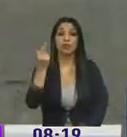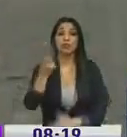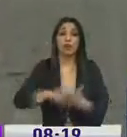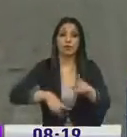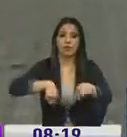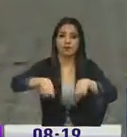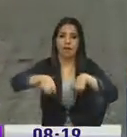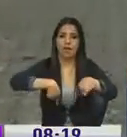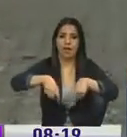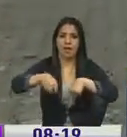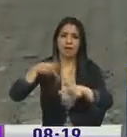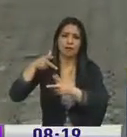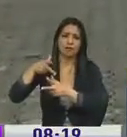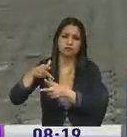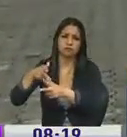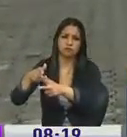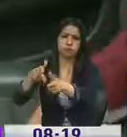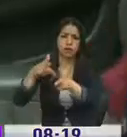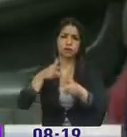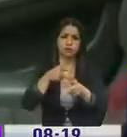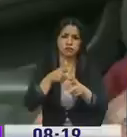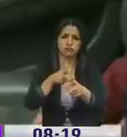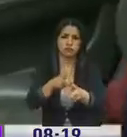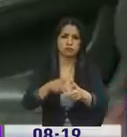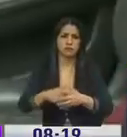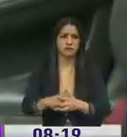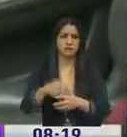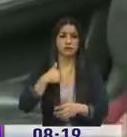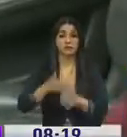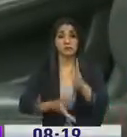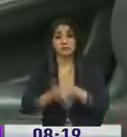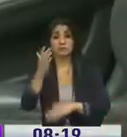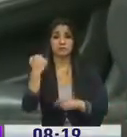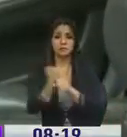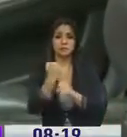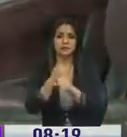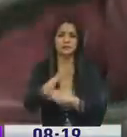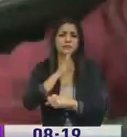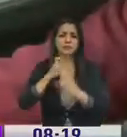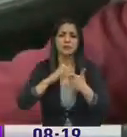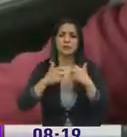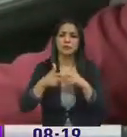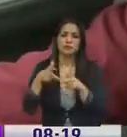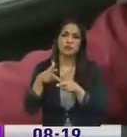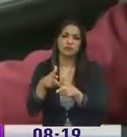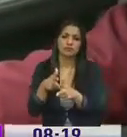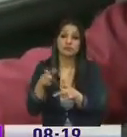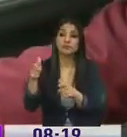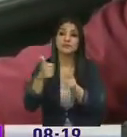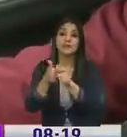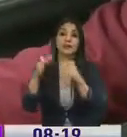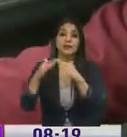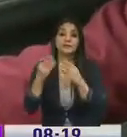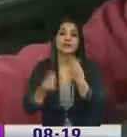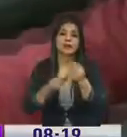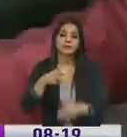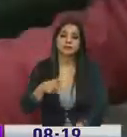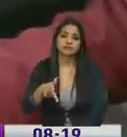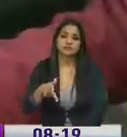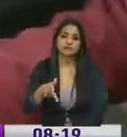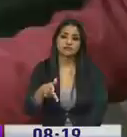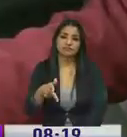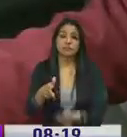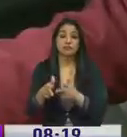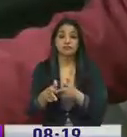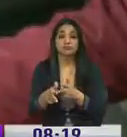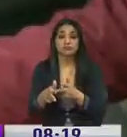existen congestiones vehiculares cada vez que uno sale a trabajar siempre hay los problemas y uno como vio por aquí pues tiene que pasar de ley lo hacemos